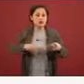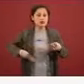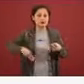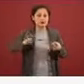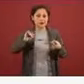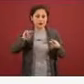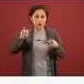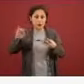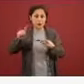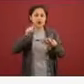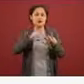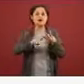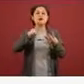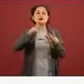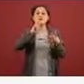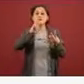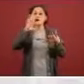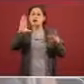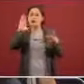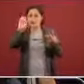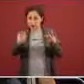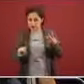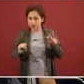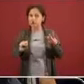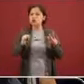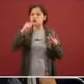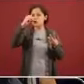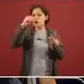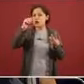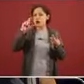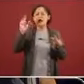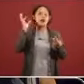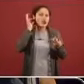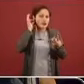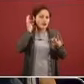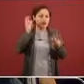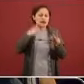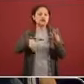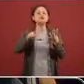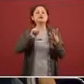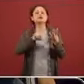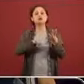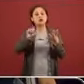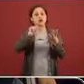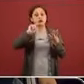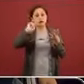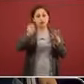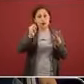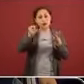Baja California Sur principalmente por La Paz y la zona de Tijuana